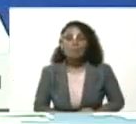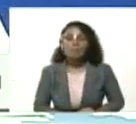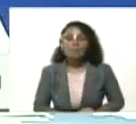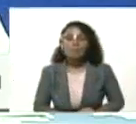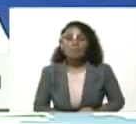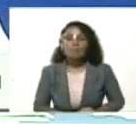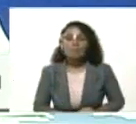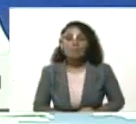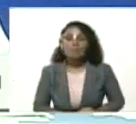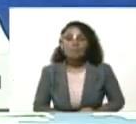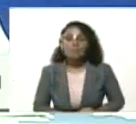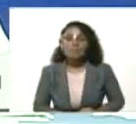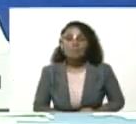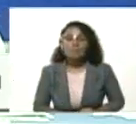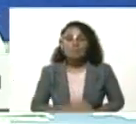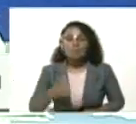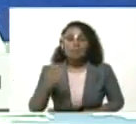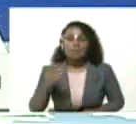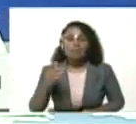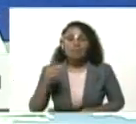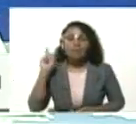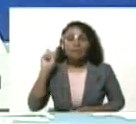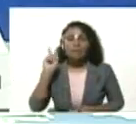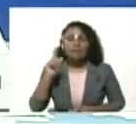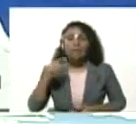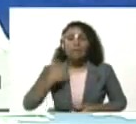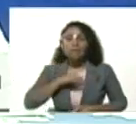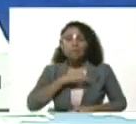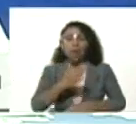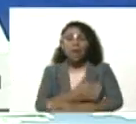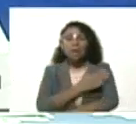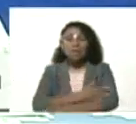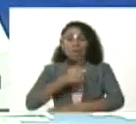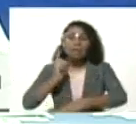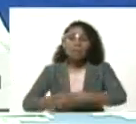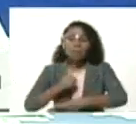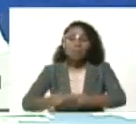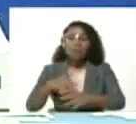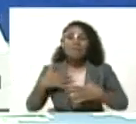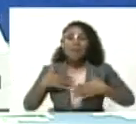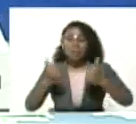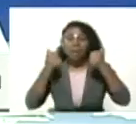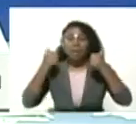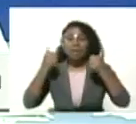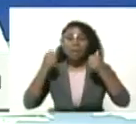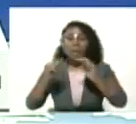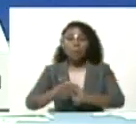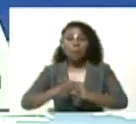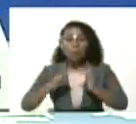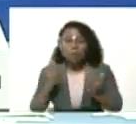en Copenhague. Estamos a tiempo de salvar el planeta, lo dijeron a tiempo.